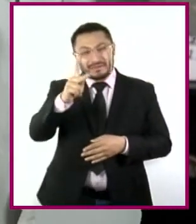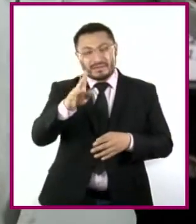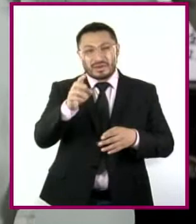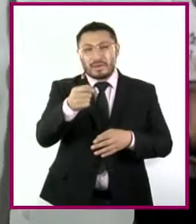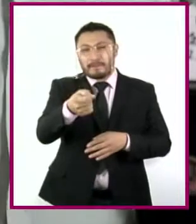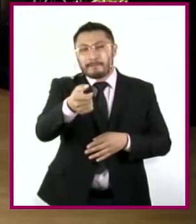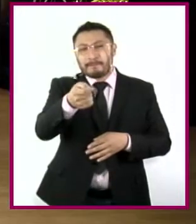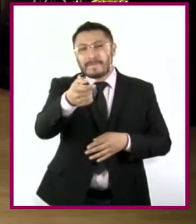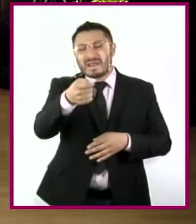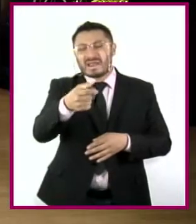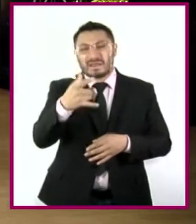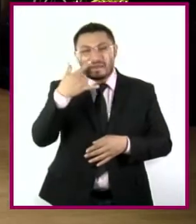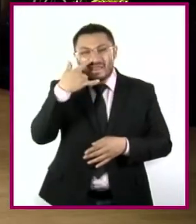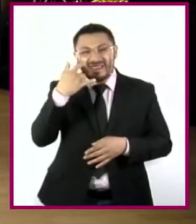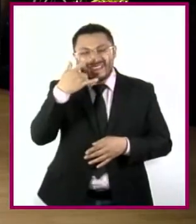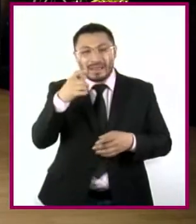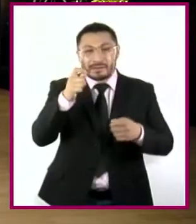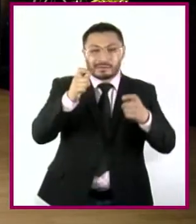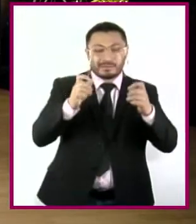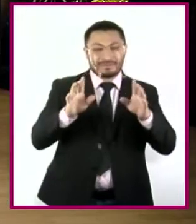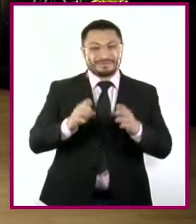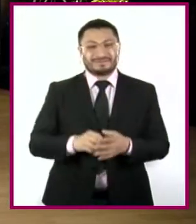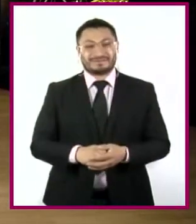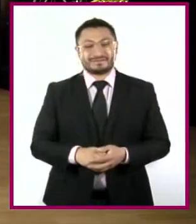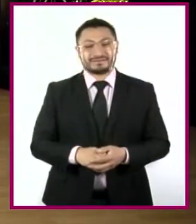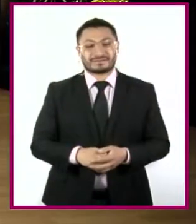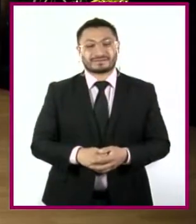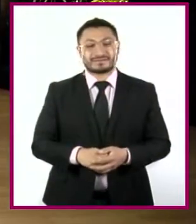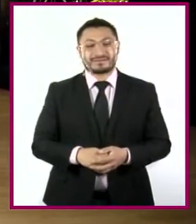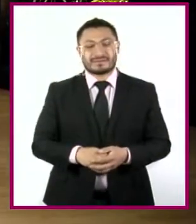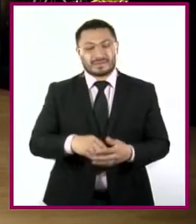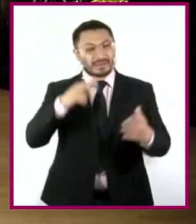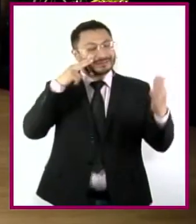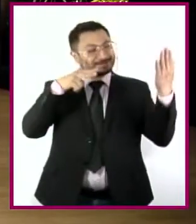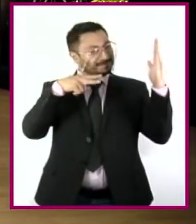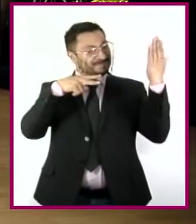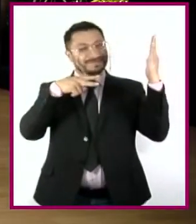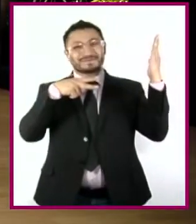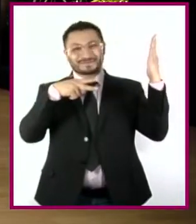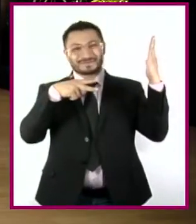no es simétrica al 100%. Verás, haz la prueba. A ver.